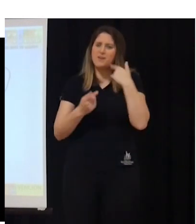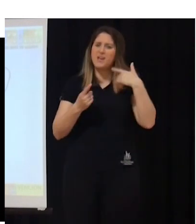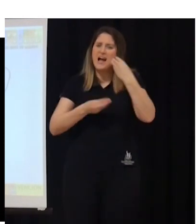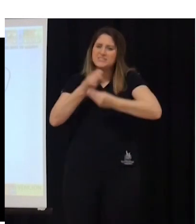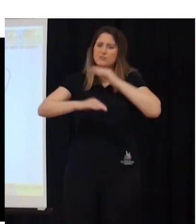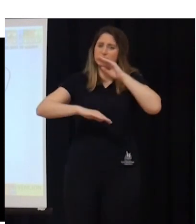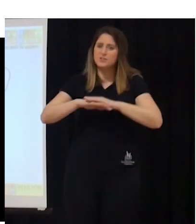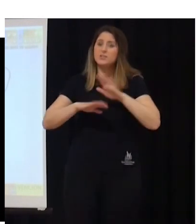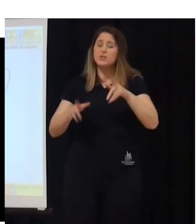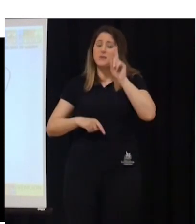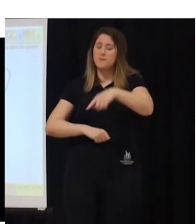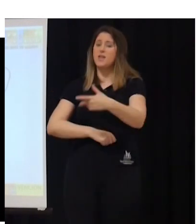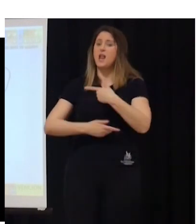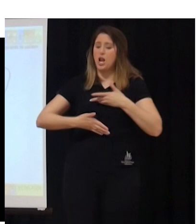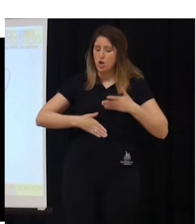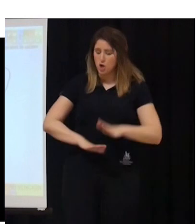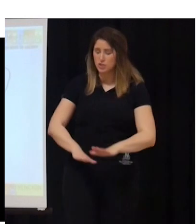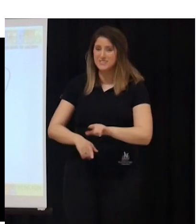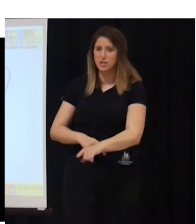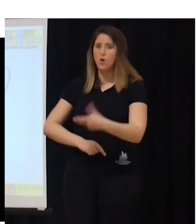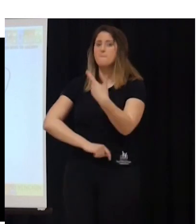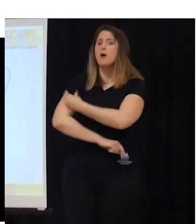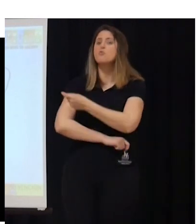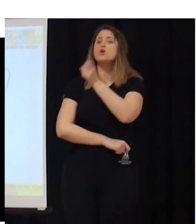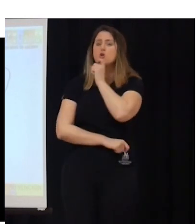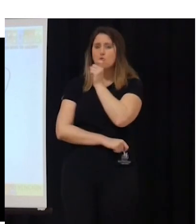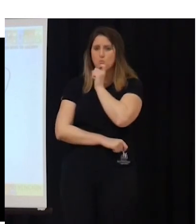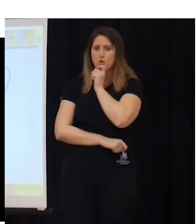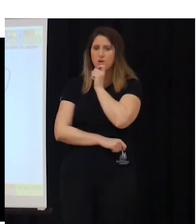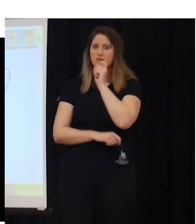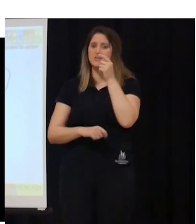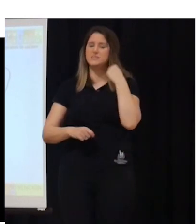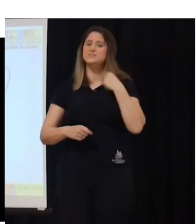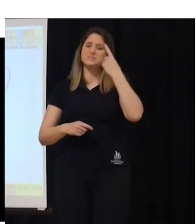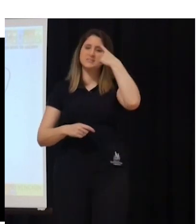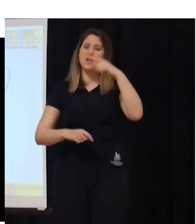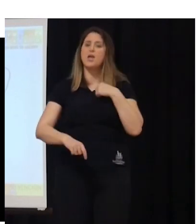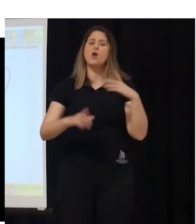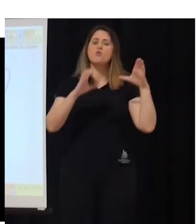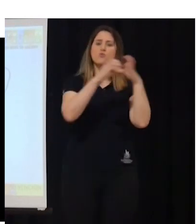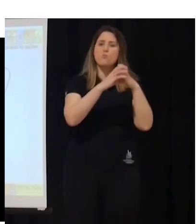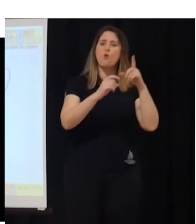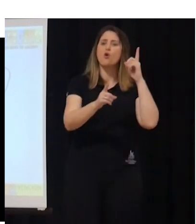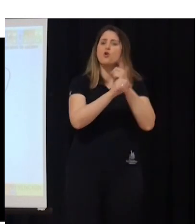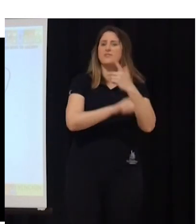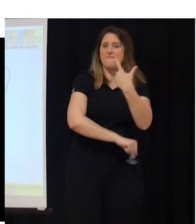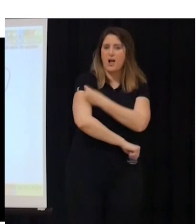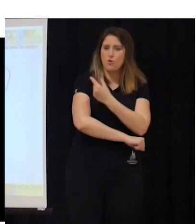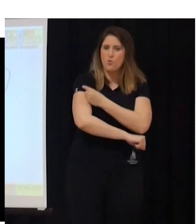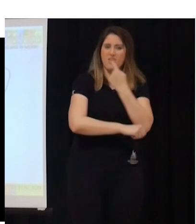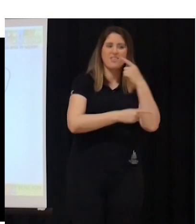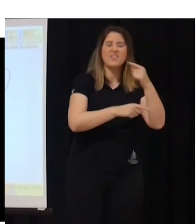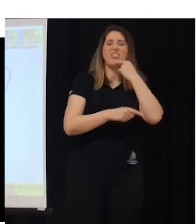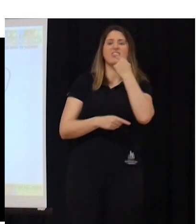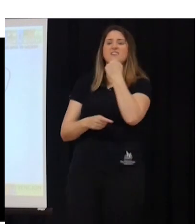Vacunen a sus hijos. Existen muchos grupos antivacunas que hablan